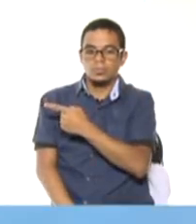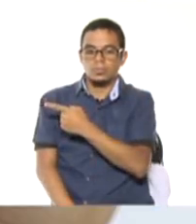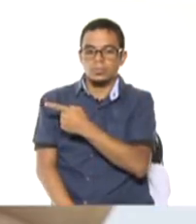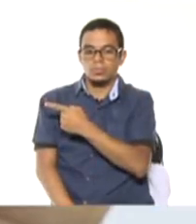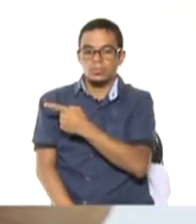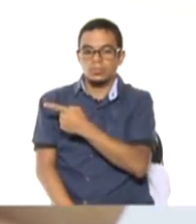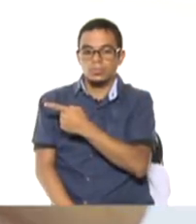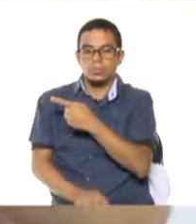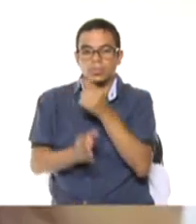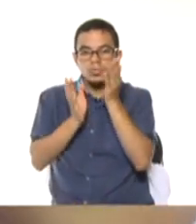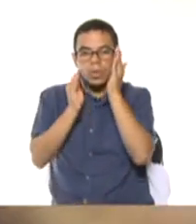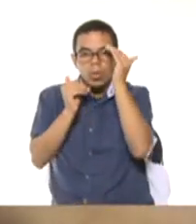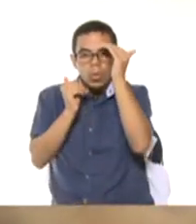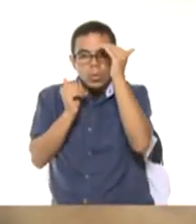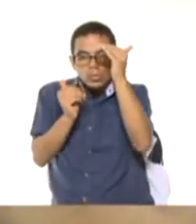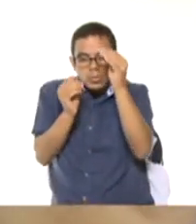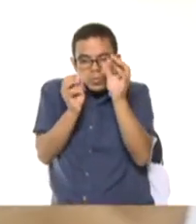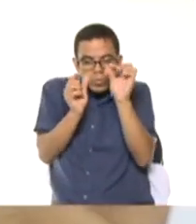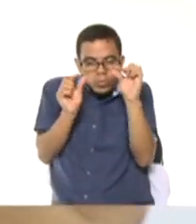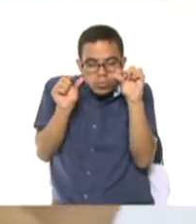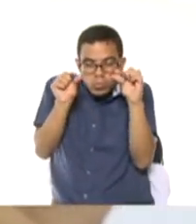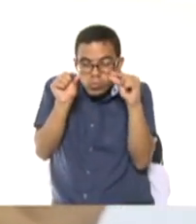Un poco de concentración.